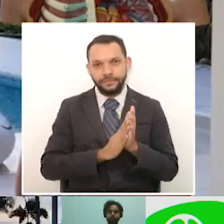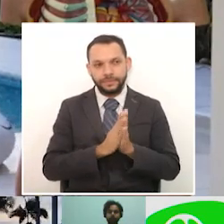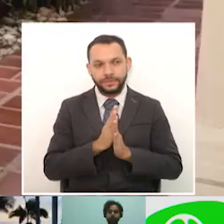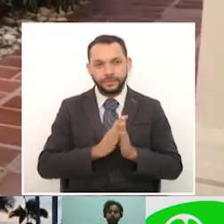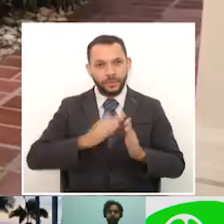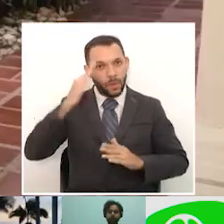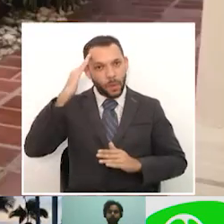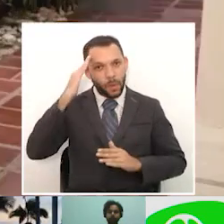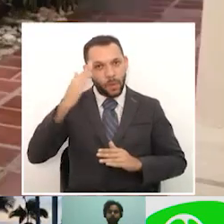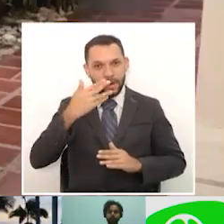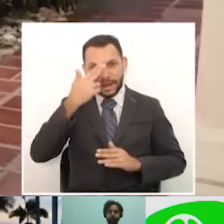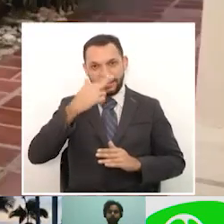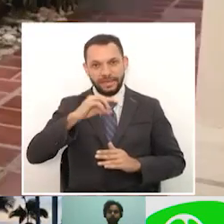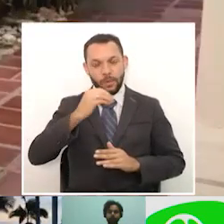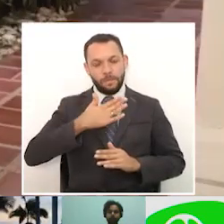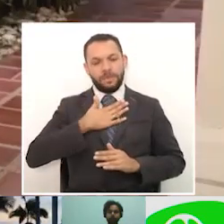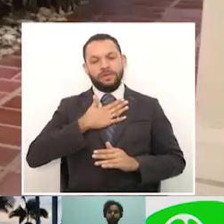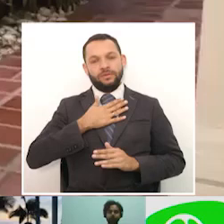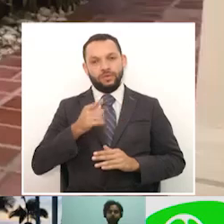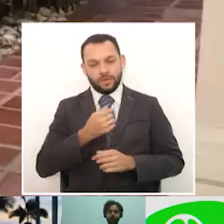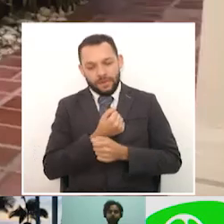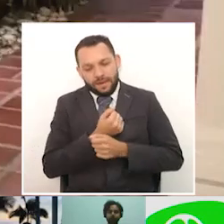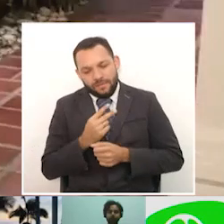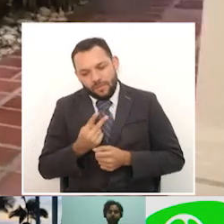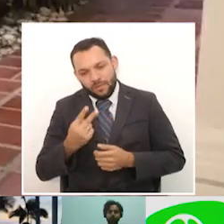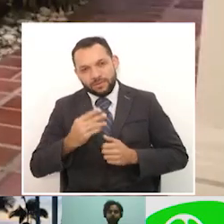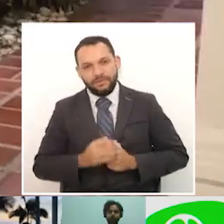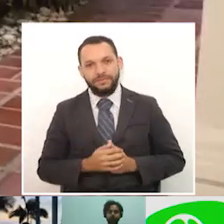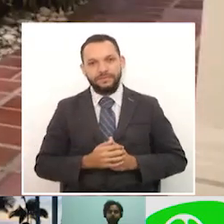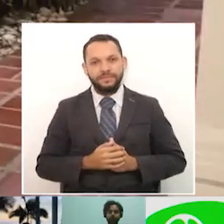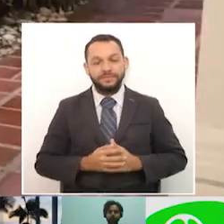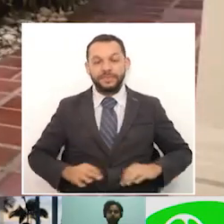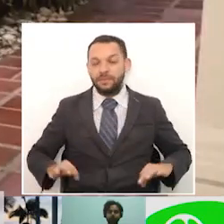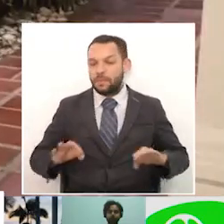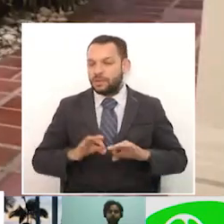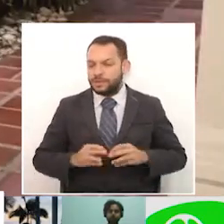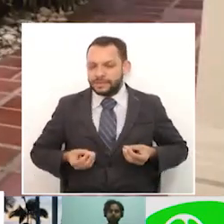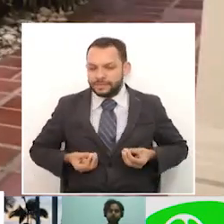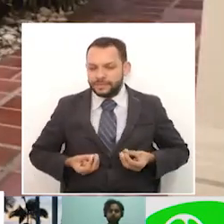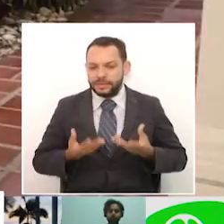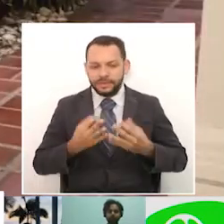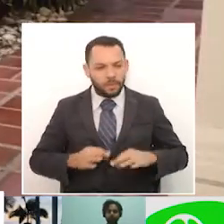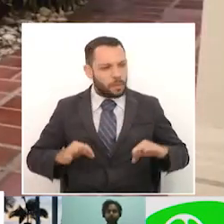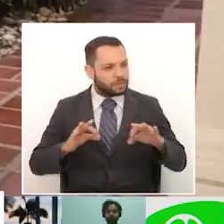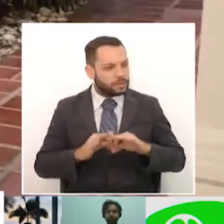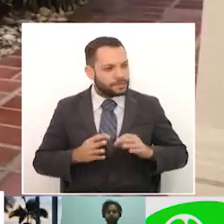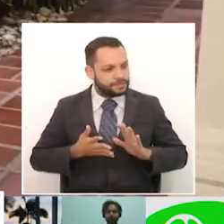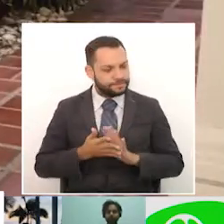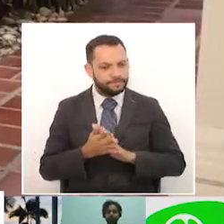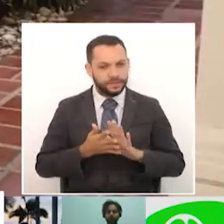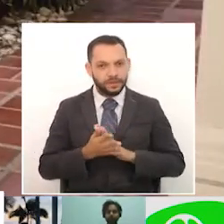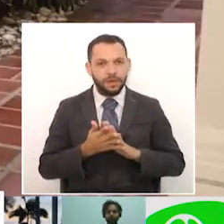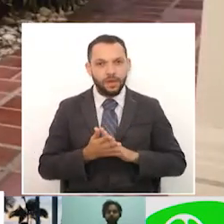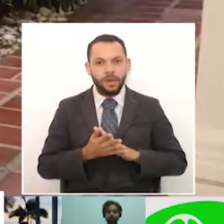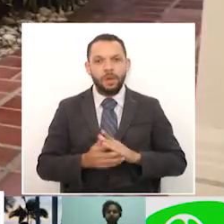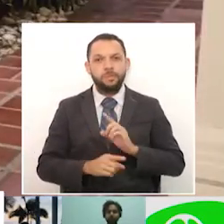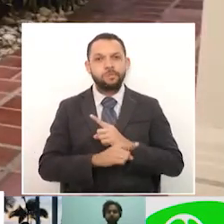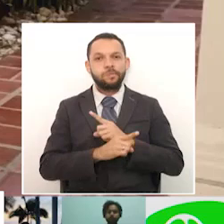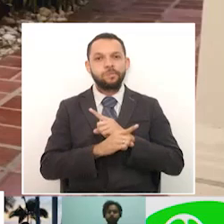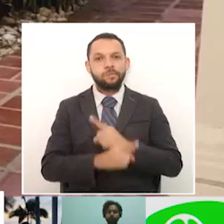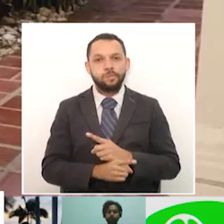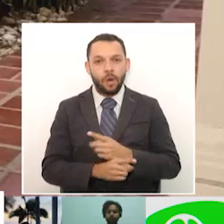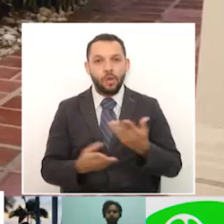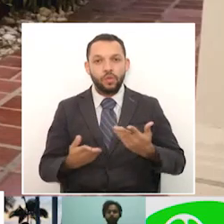Hola, hijo, un saludo muy especial, te amo y quiero contarle a todos ustedes que este programa se va a hacer en directo